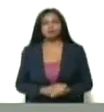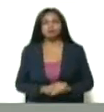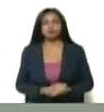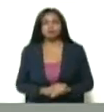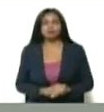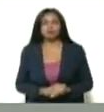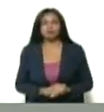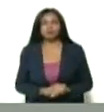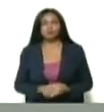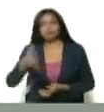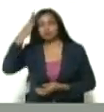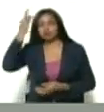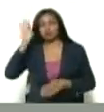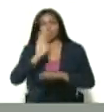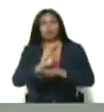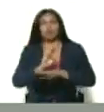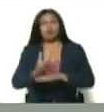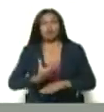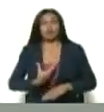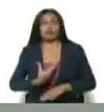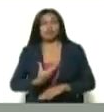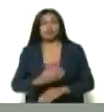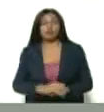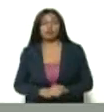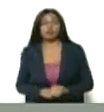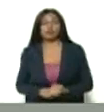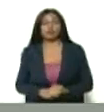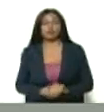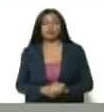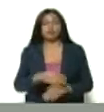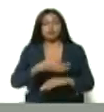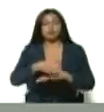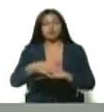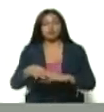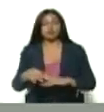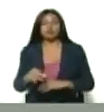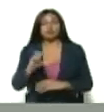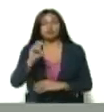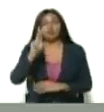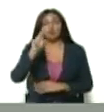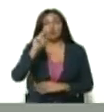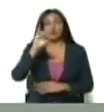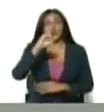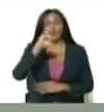del Consejo de Protección de la Alcaldía del municipio Cruz Salmerón Acosta.